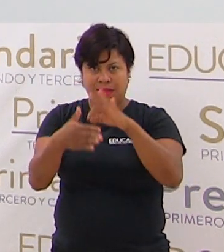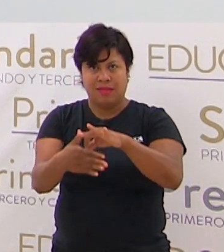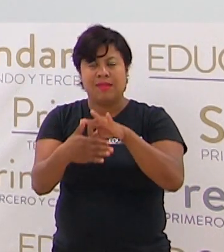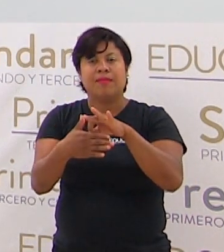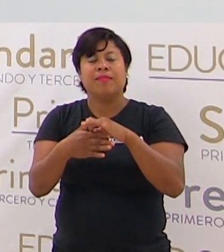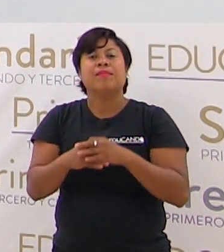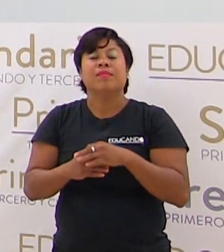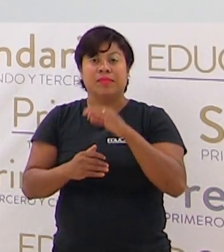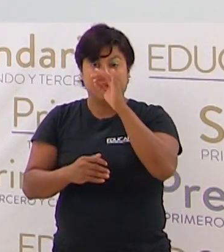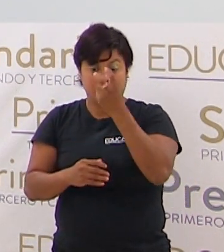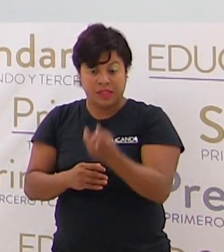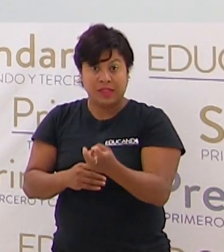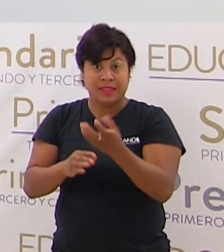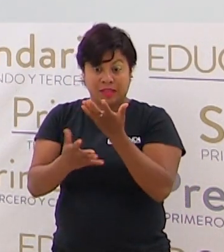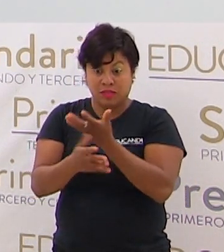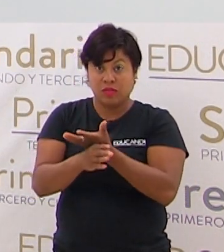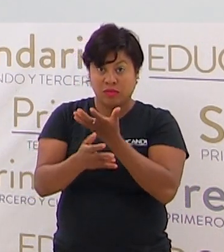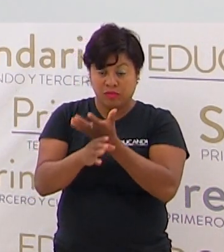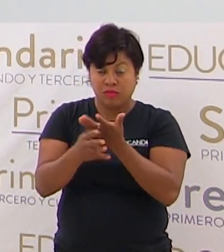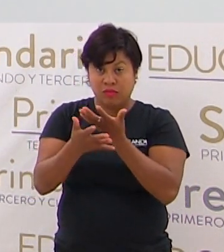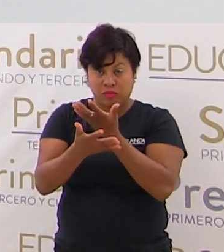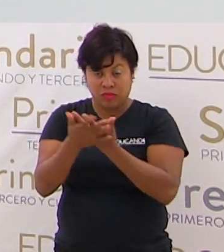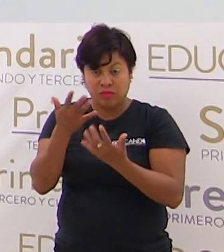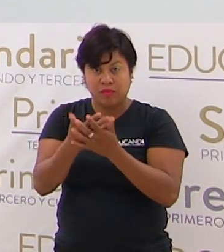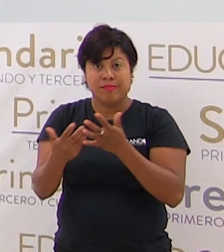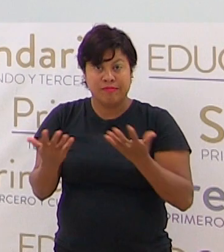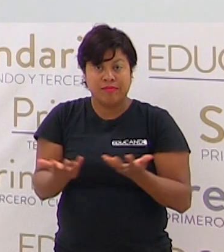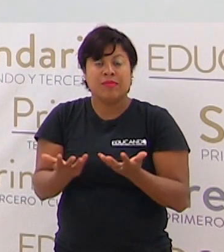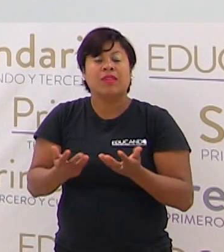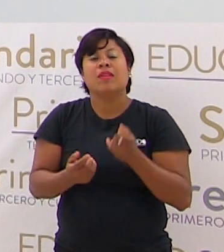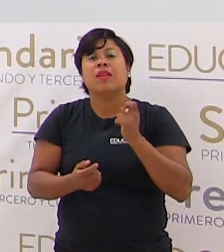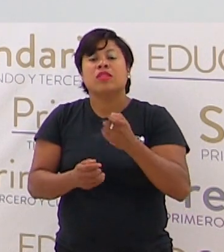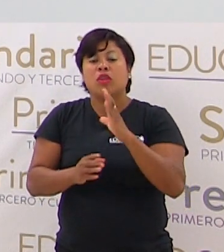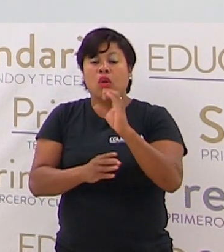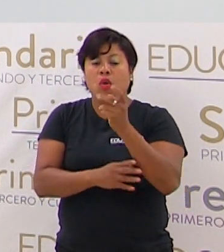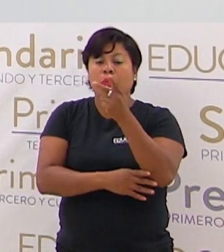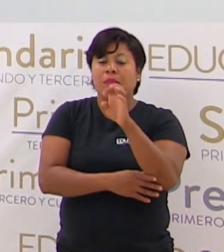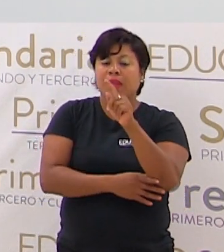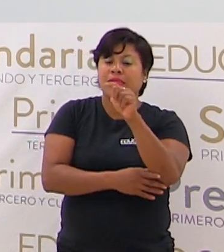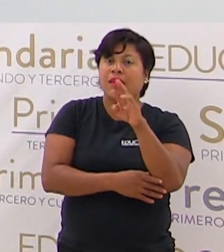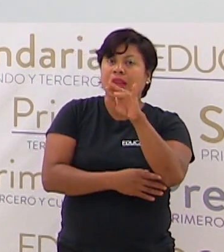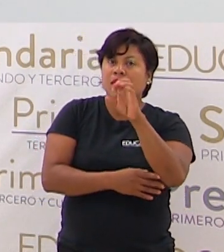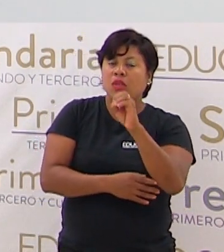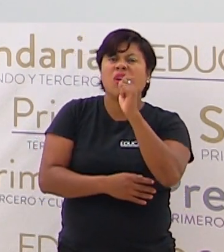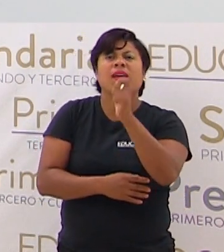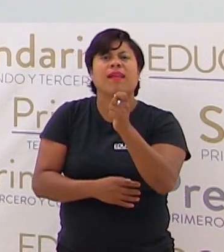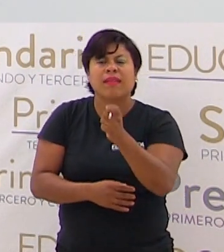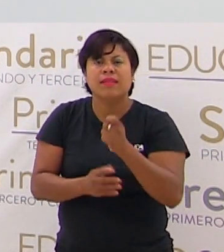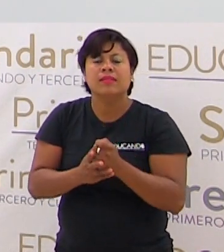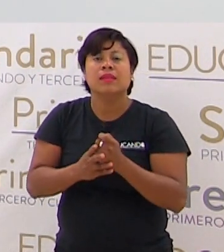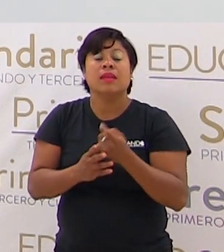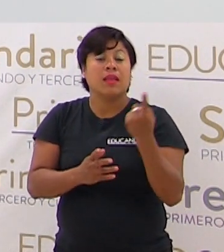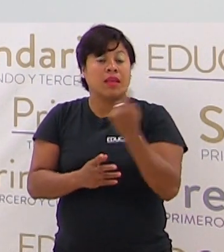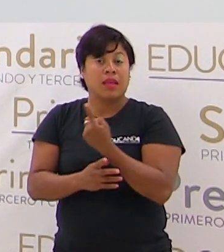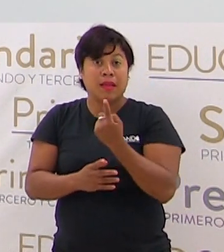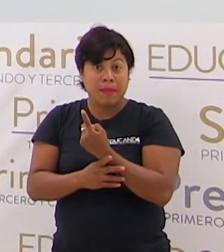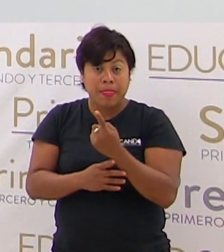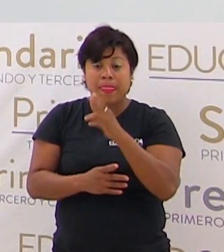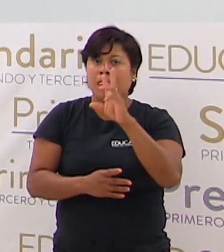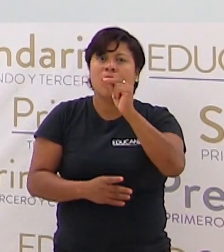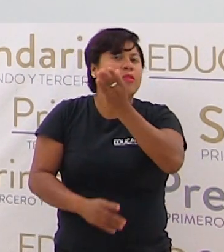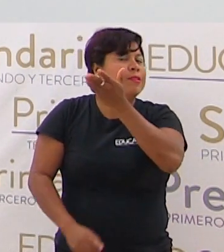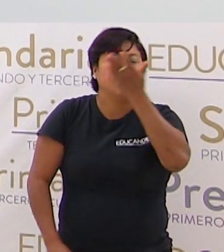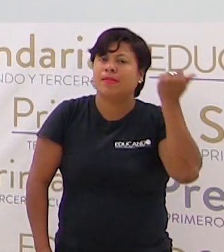presente. Y estas acciones, cuando hablamos de lo que es copretérito, son aquellas que no